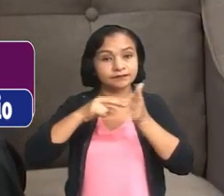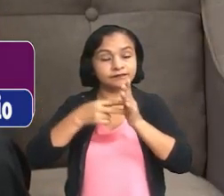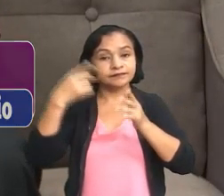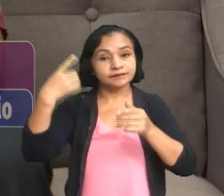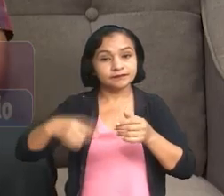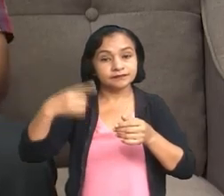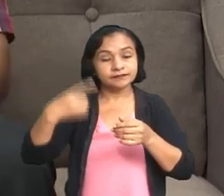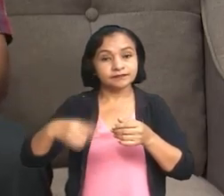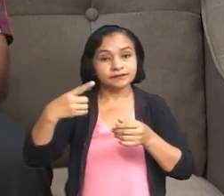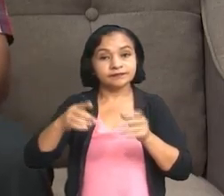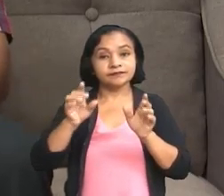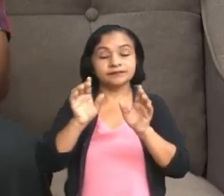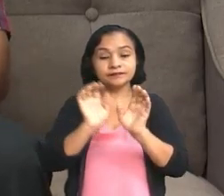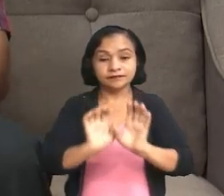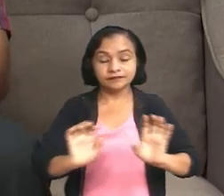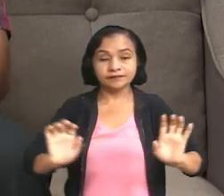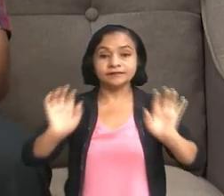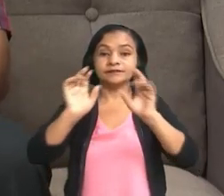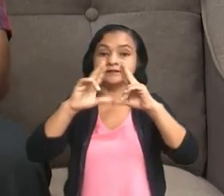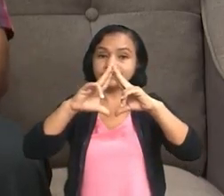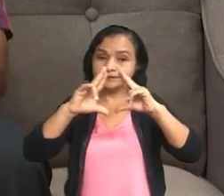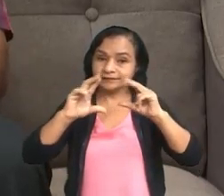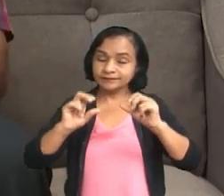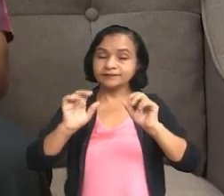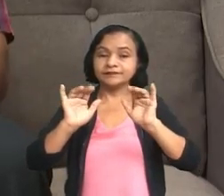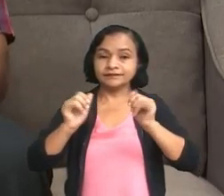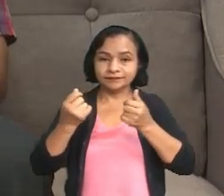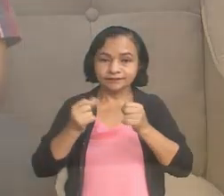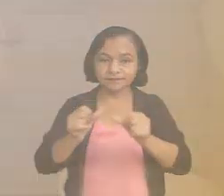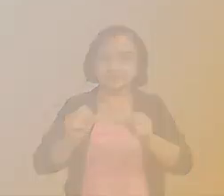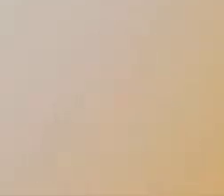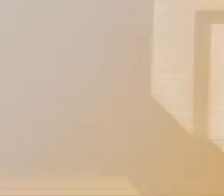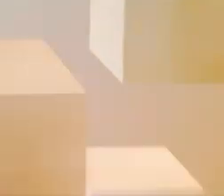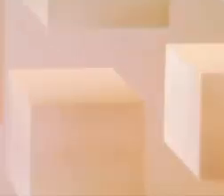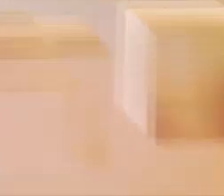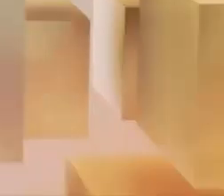restitución de los derechos de la niñez nicaragüense. Ya volvemos.